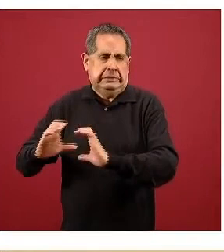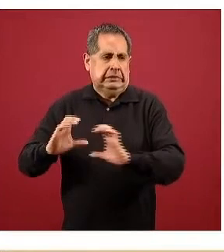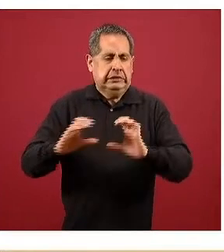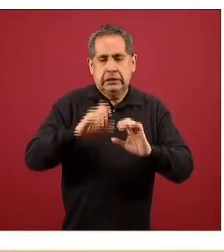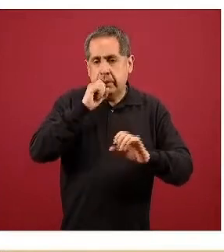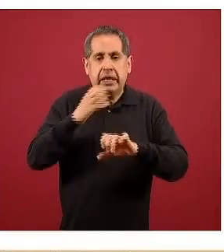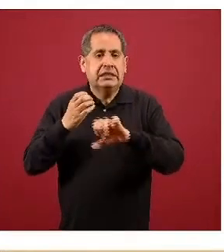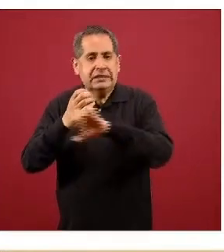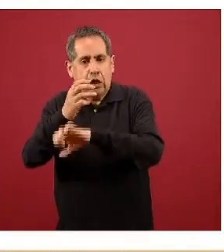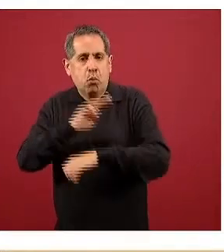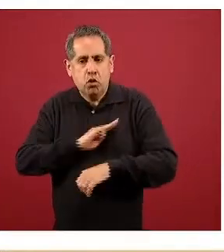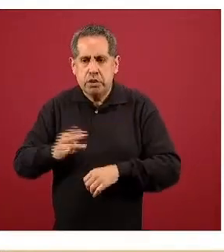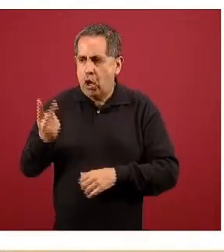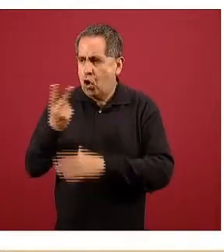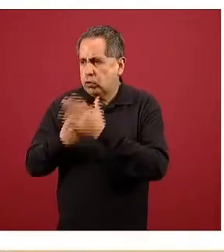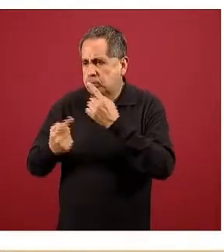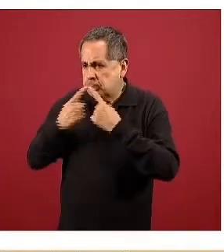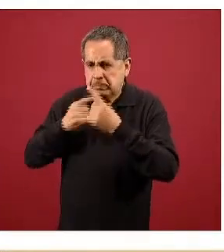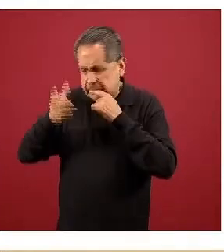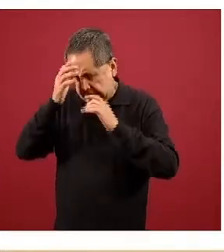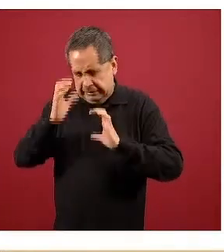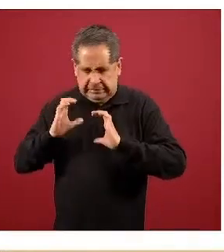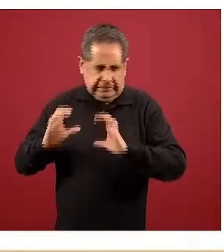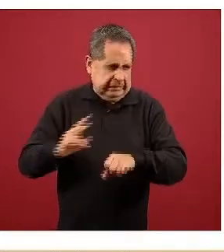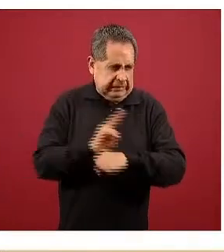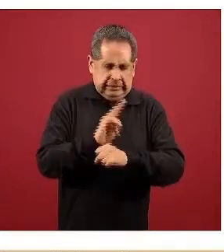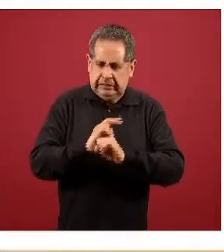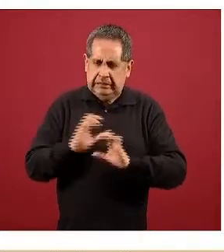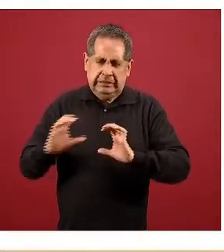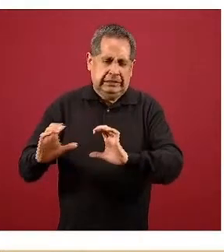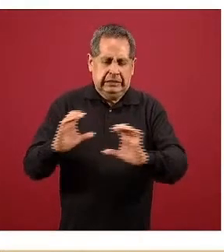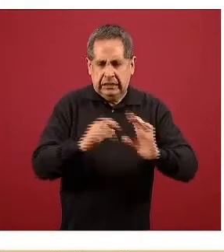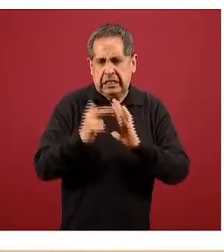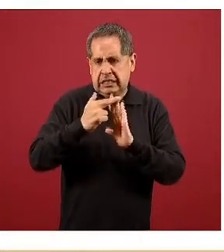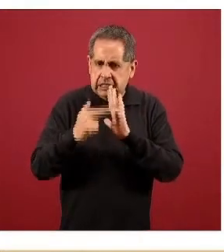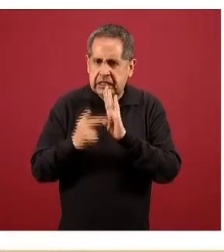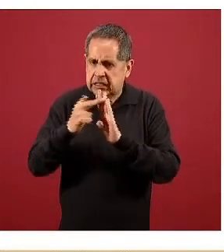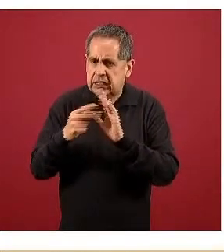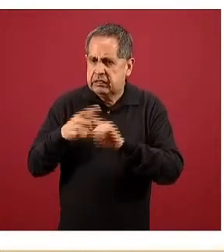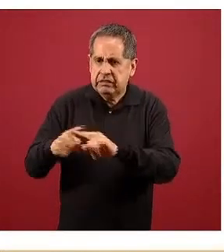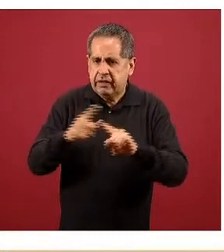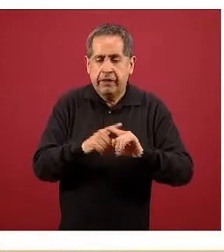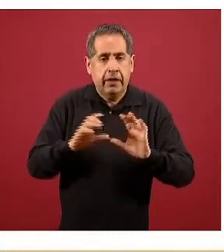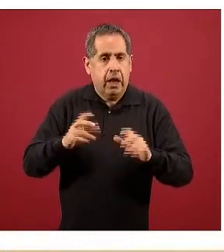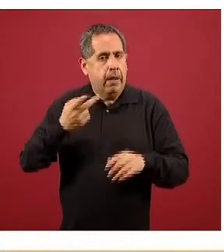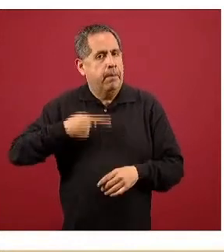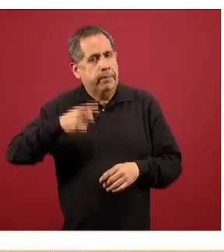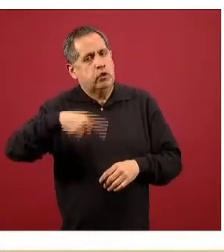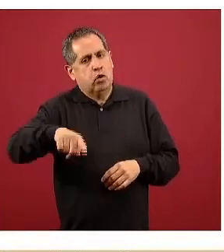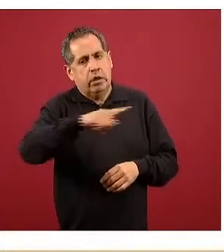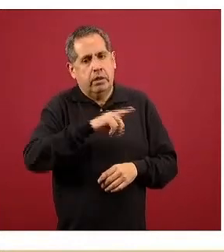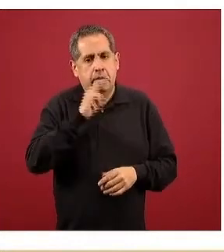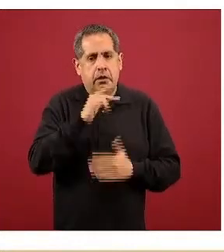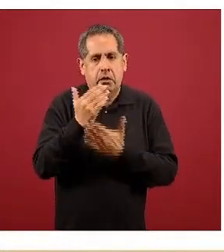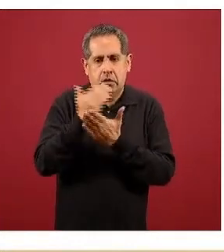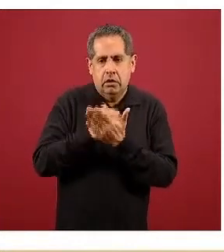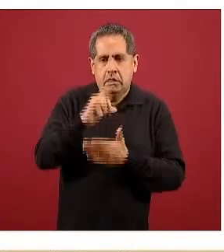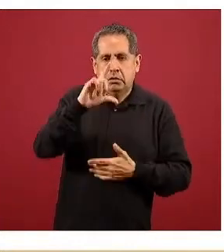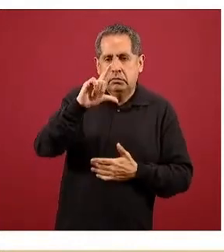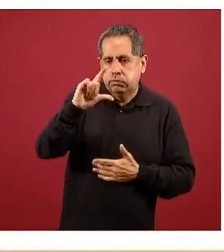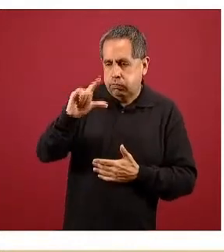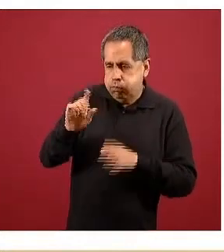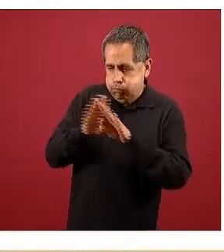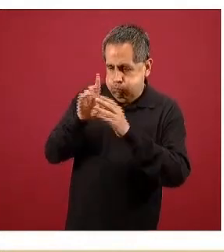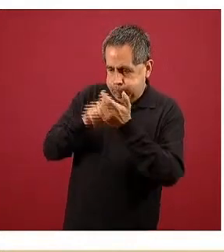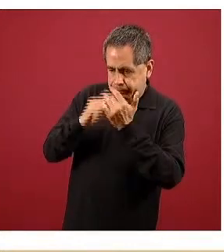gobierno estatal y municipal, que han tenido otras actividades con su población para